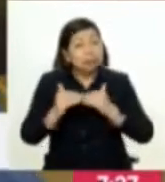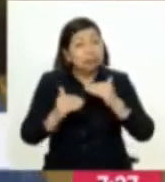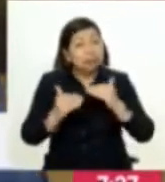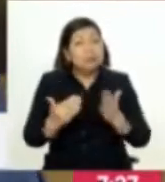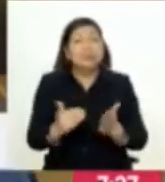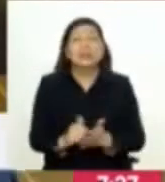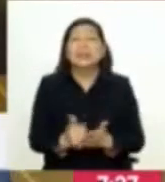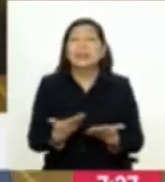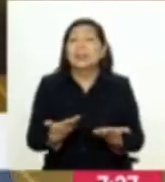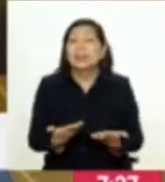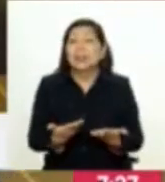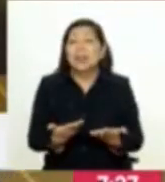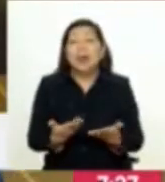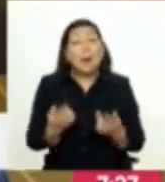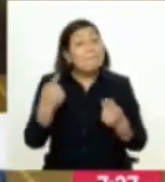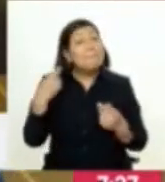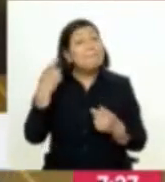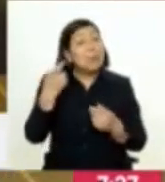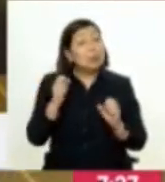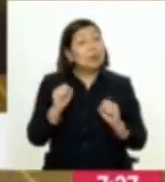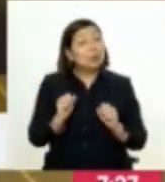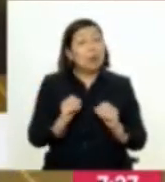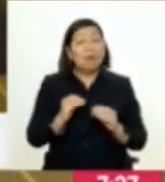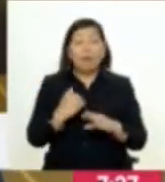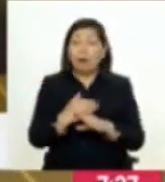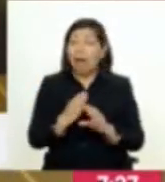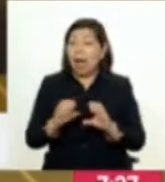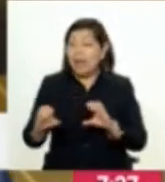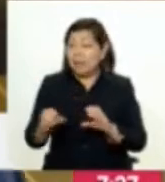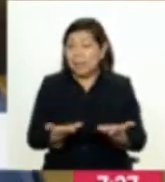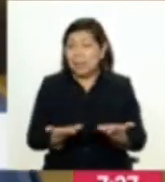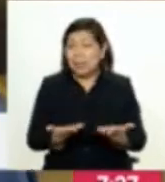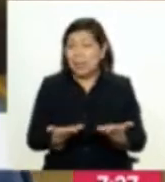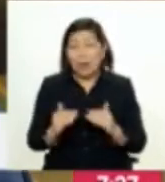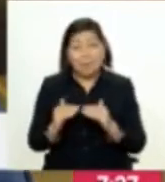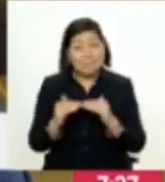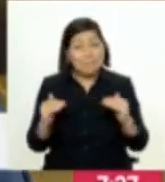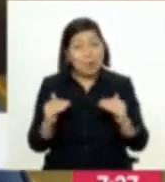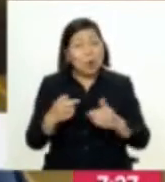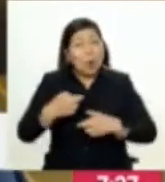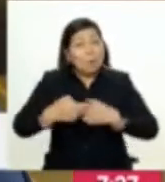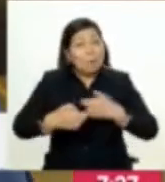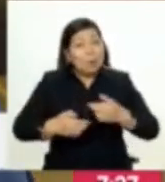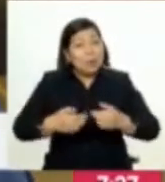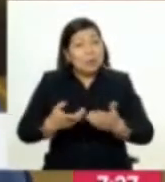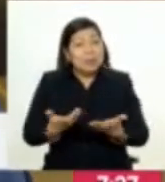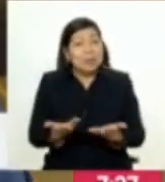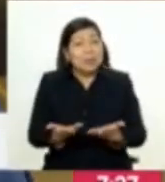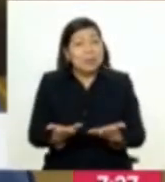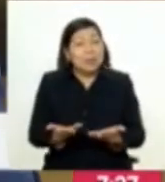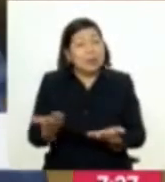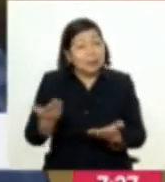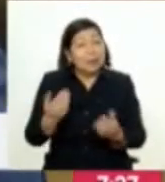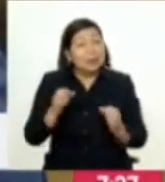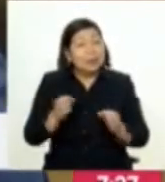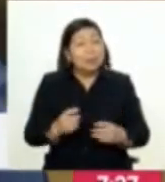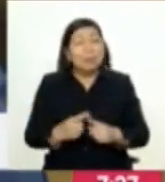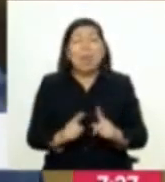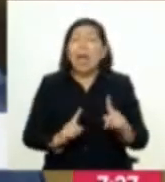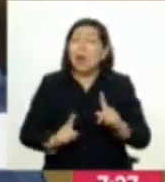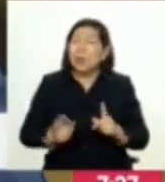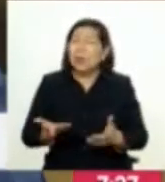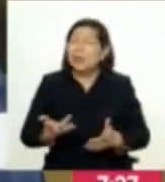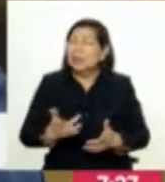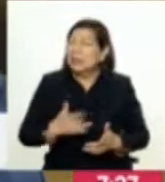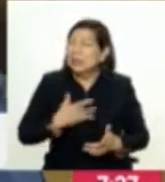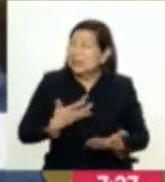a través de las políticas que se han ido formulando, ¿no?, en el marco del proceso y de la metodología de ese plan. Algunos